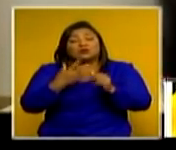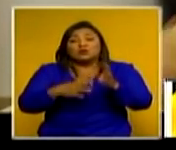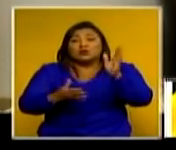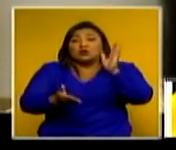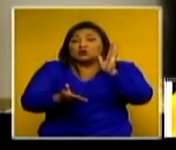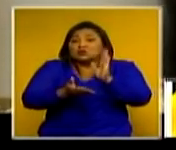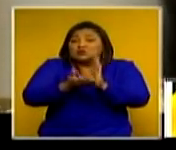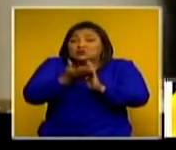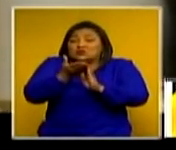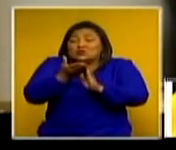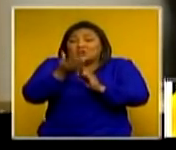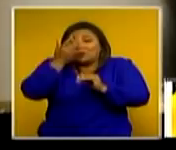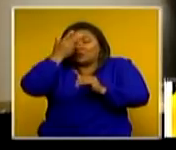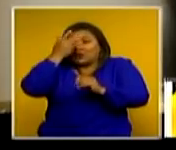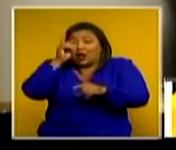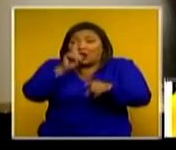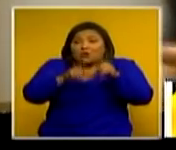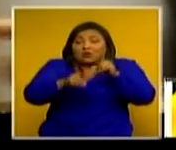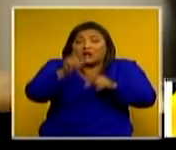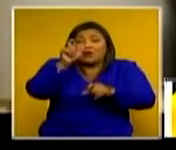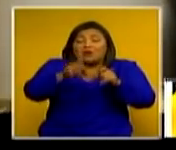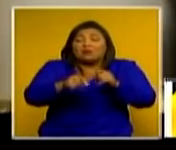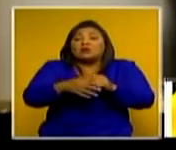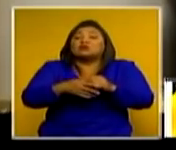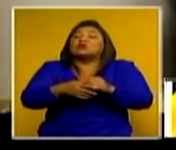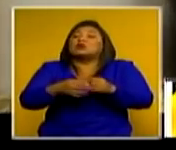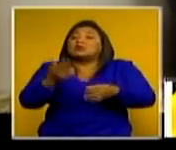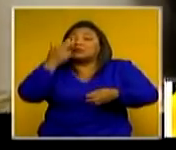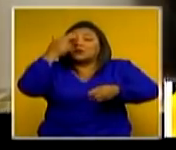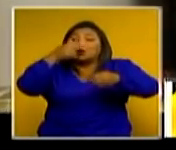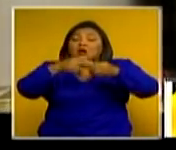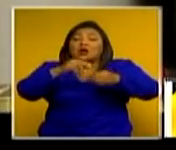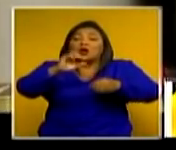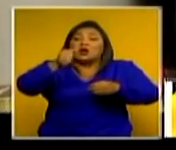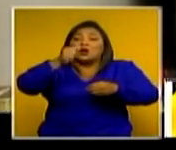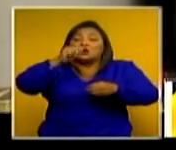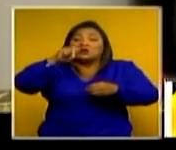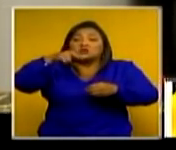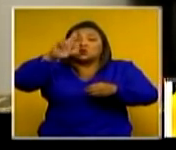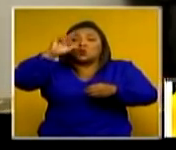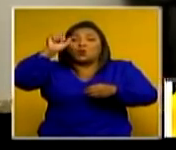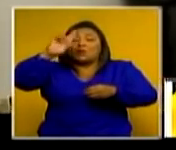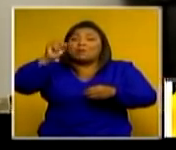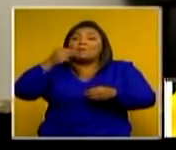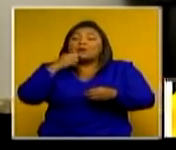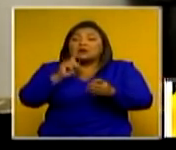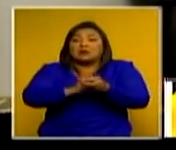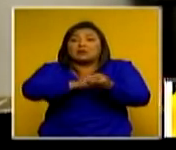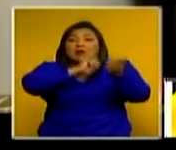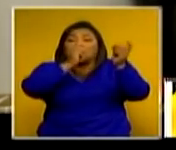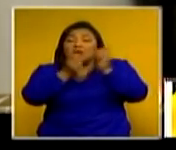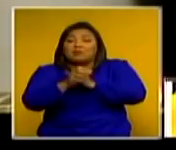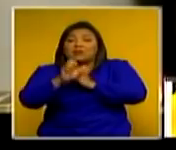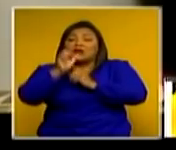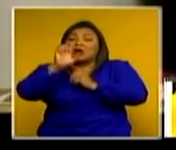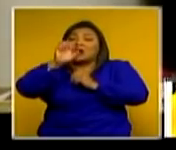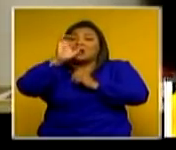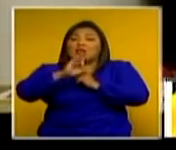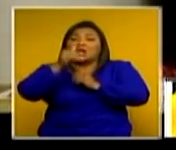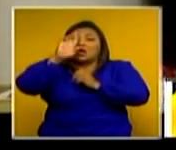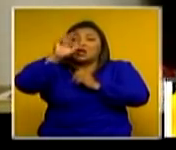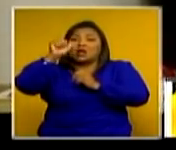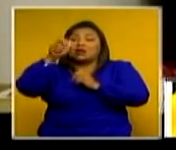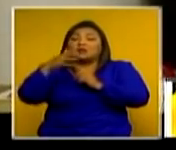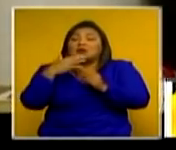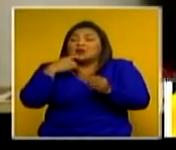porque la mayoría de la gente con subvención pero se va a pasar a like intervalo de desarrollo urbano tiene otros bonos que están sacando